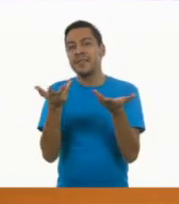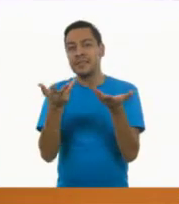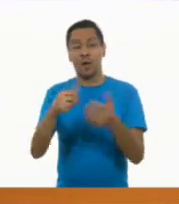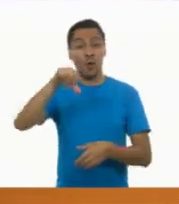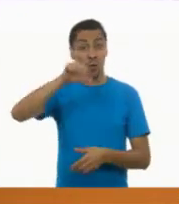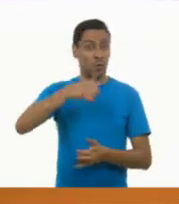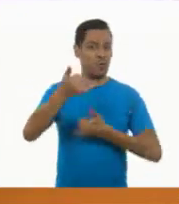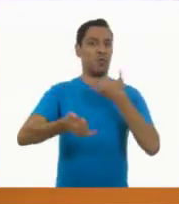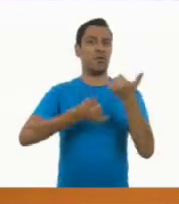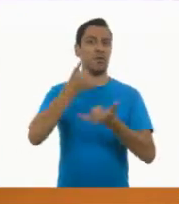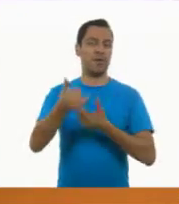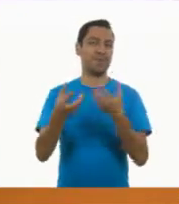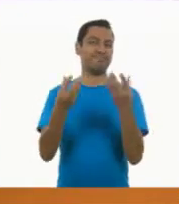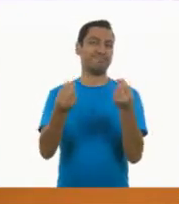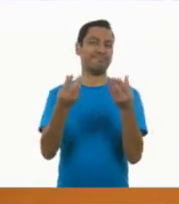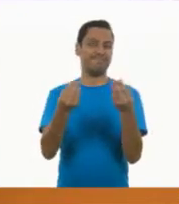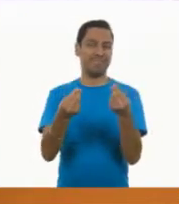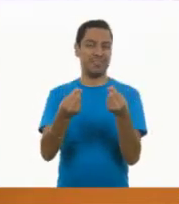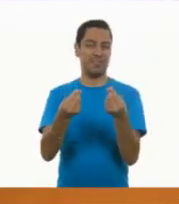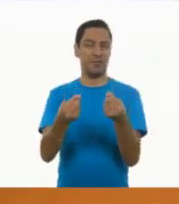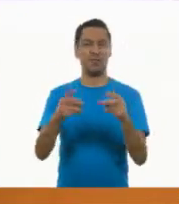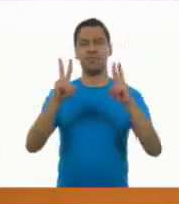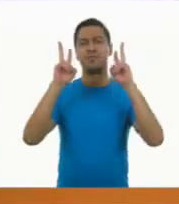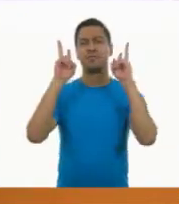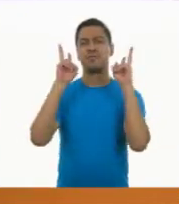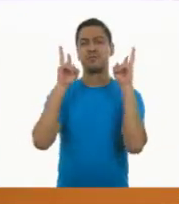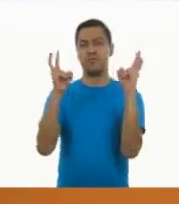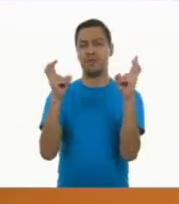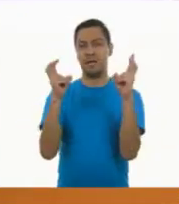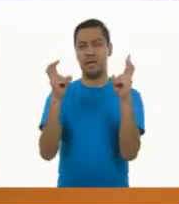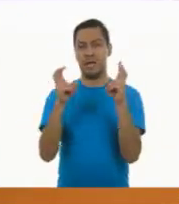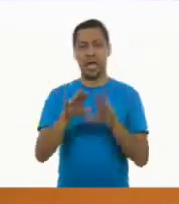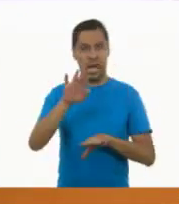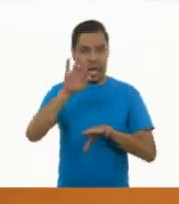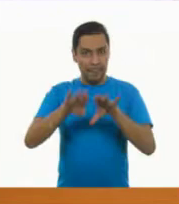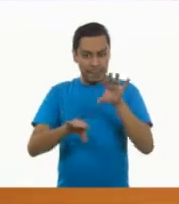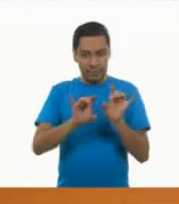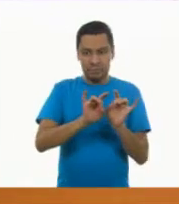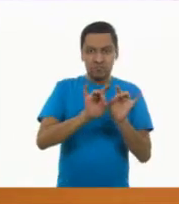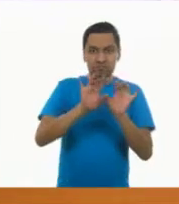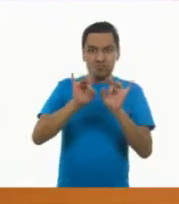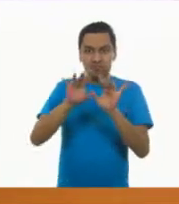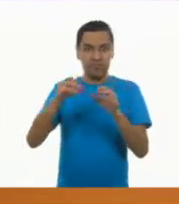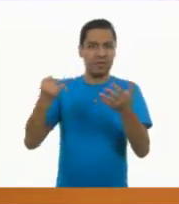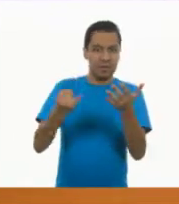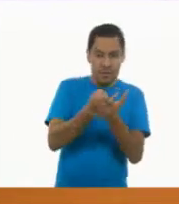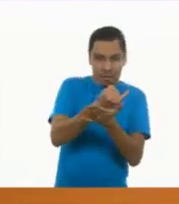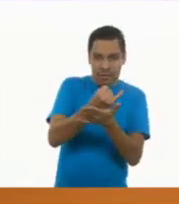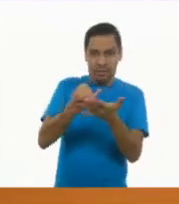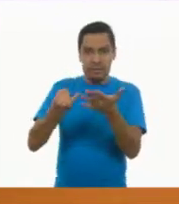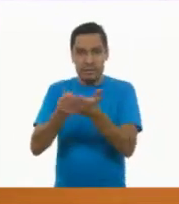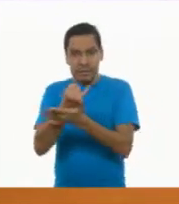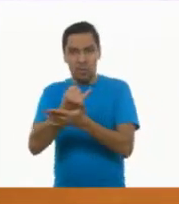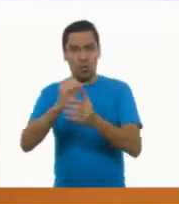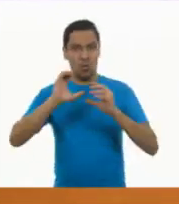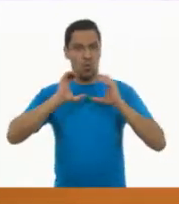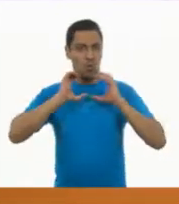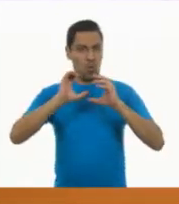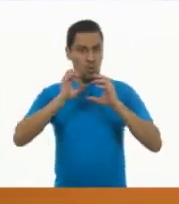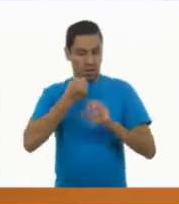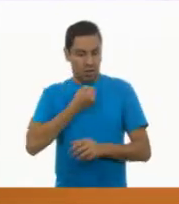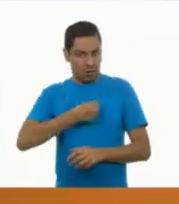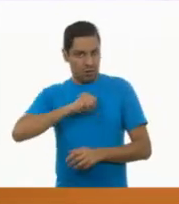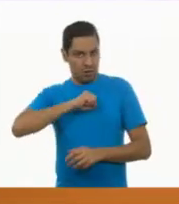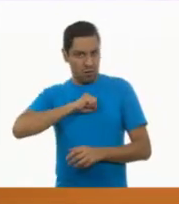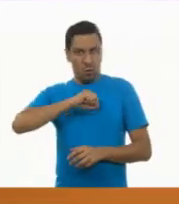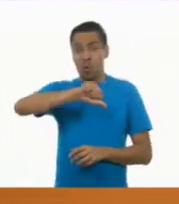mucho y trataremos como tema las situaciones en las que tomamos decisiones y elegimos cuidarnos y